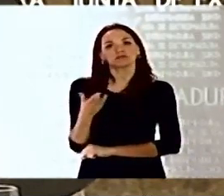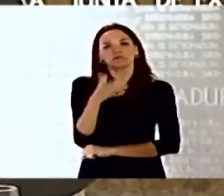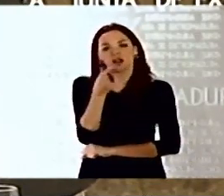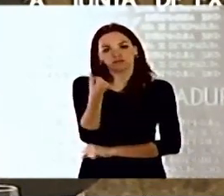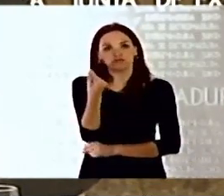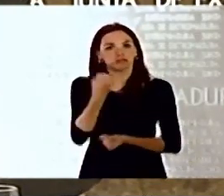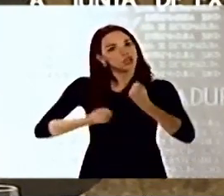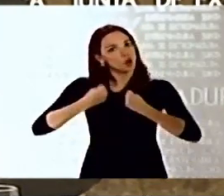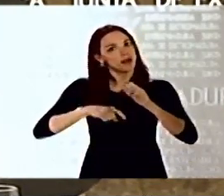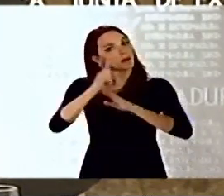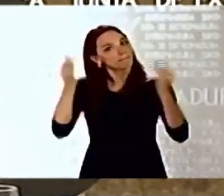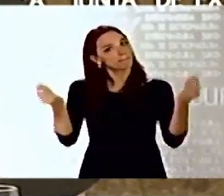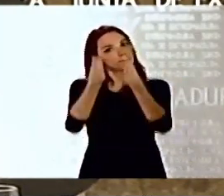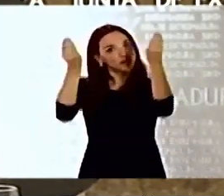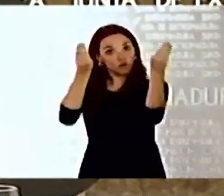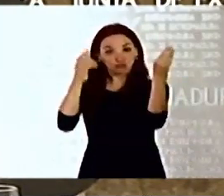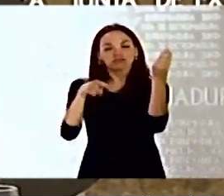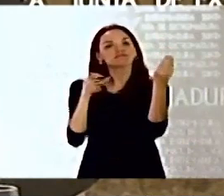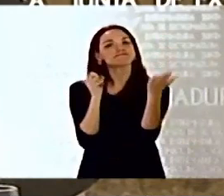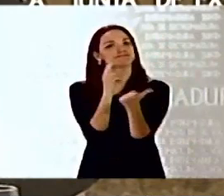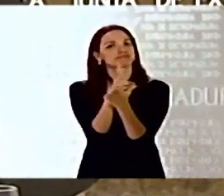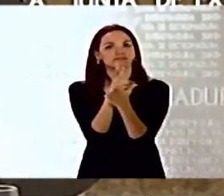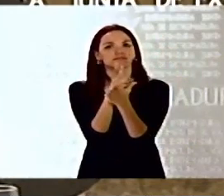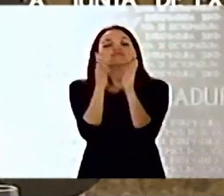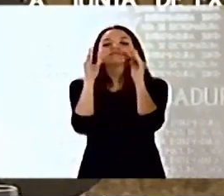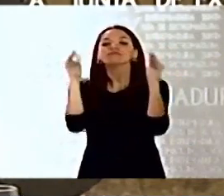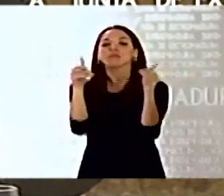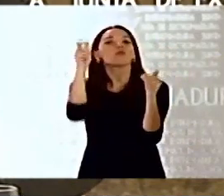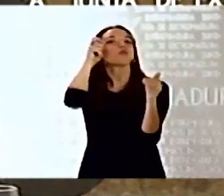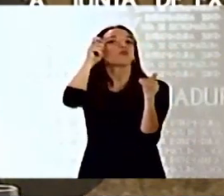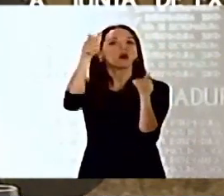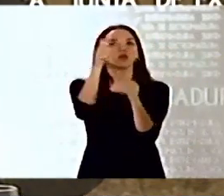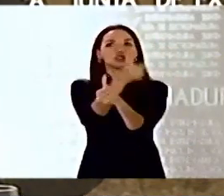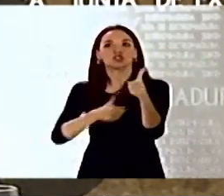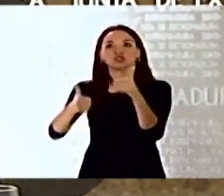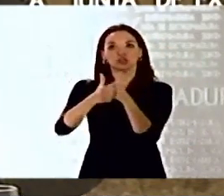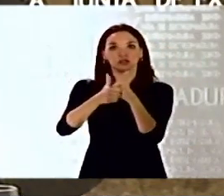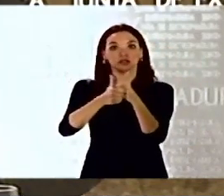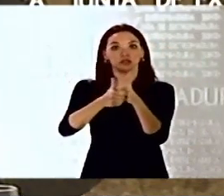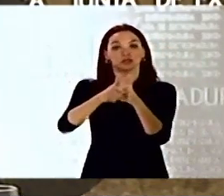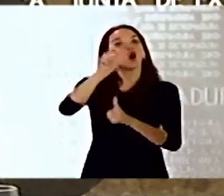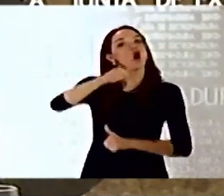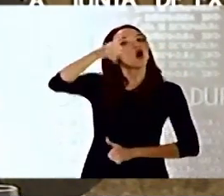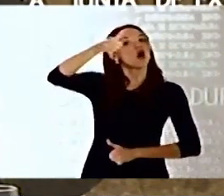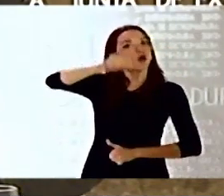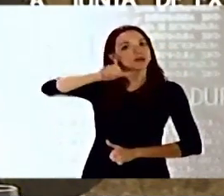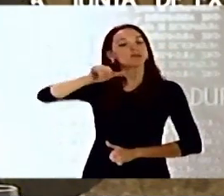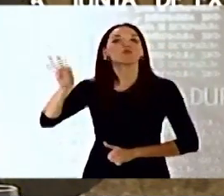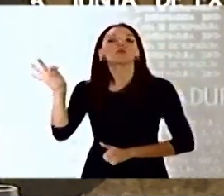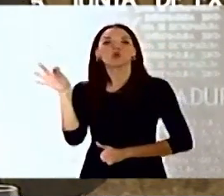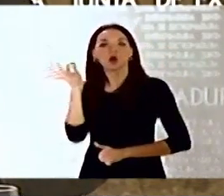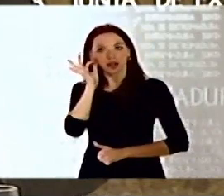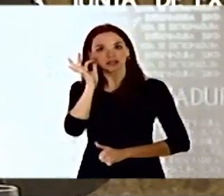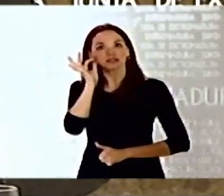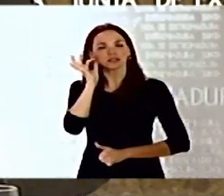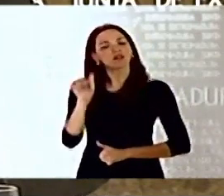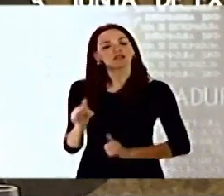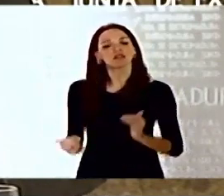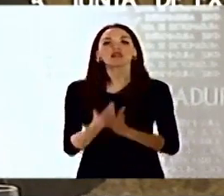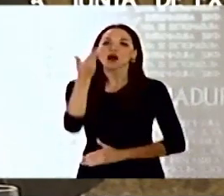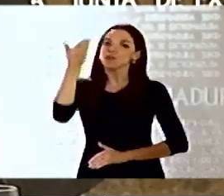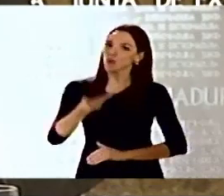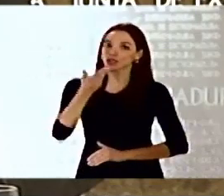rentables, en una clara apuesta por el mundo rural, sus hombres y mujeres. Hoy es un día importante,